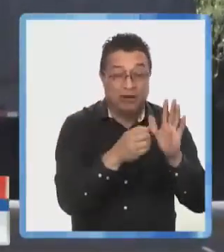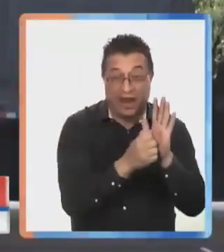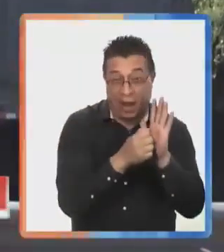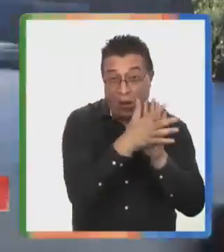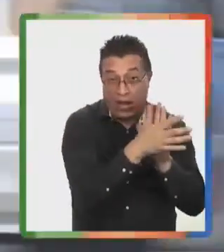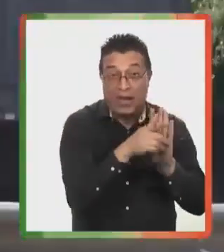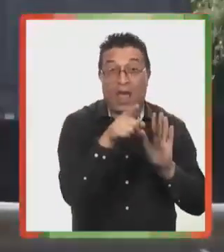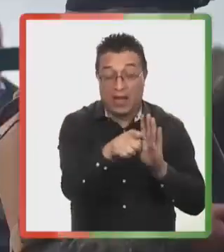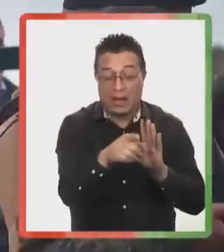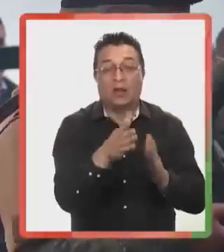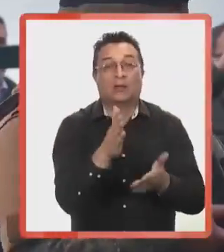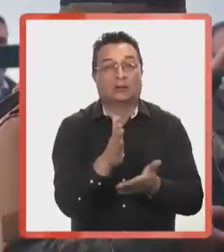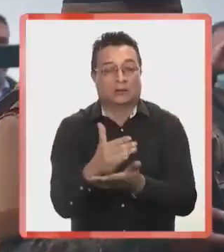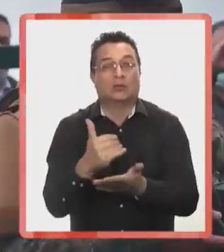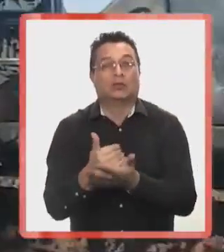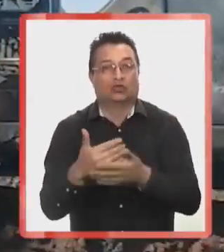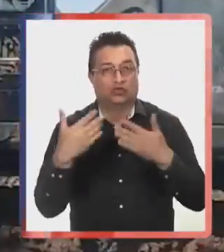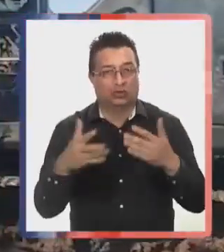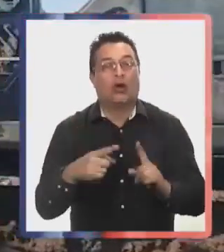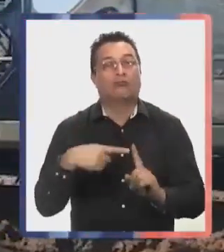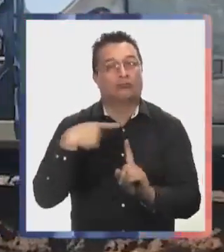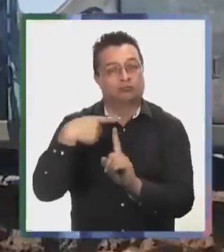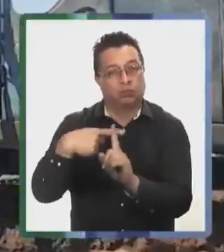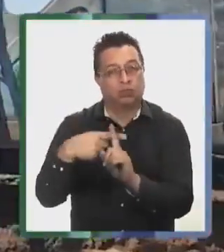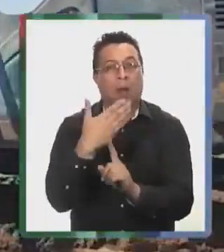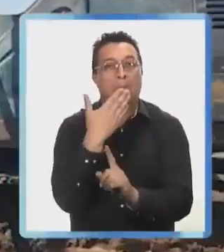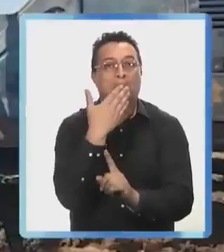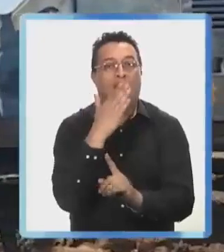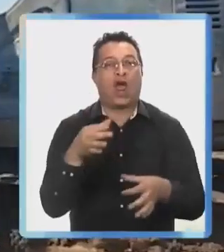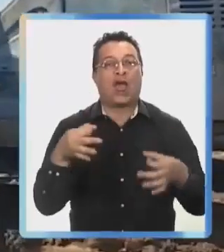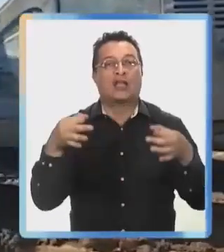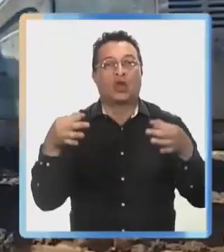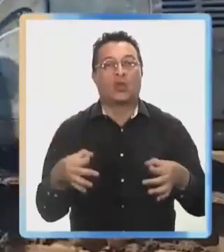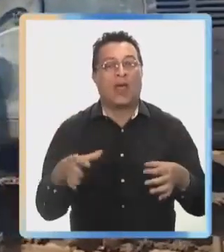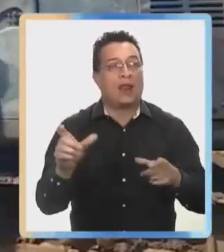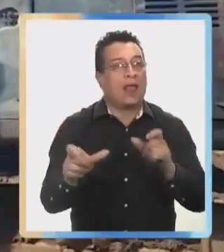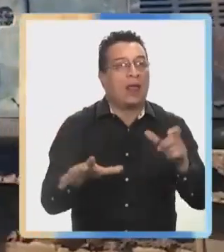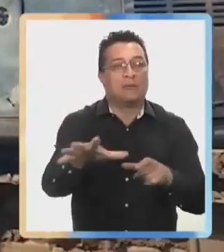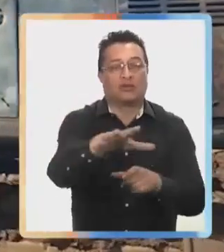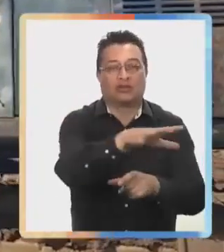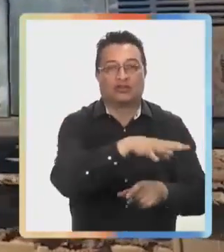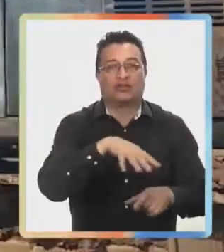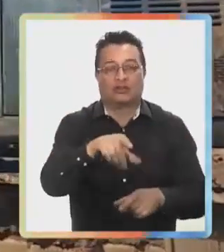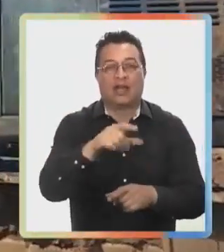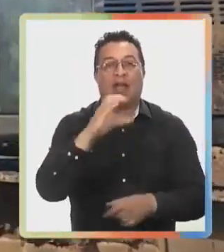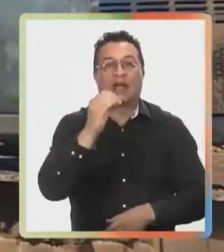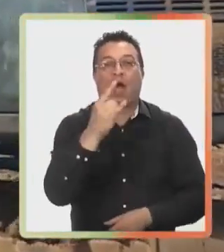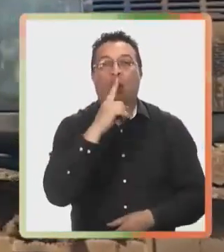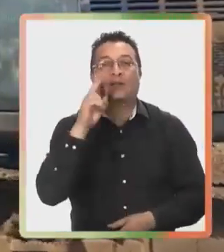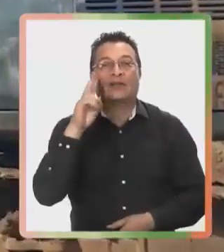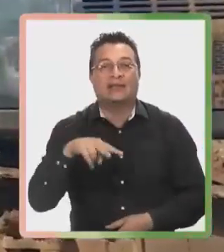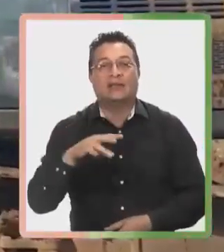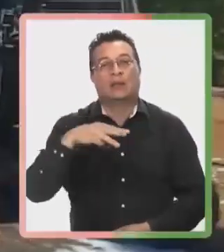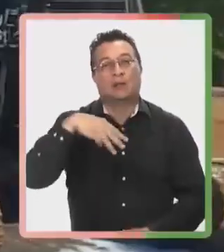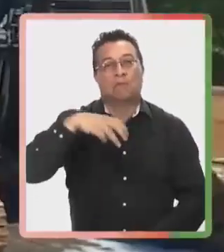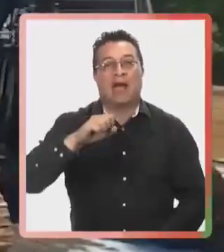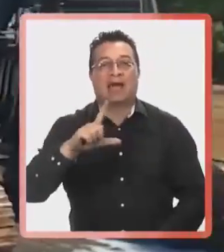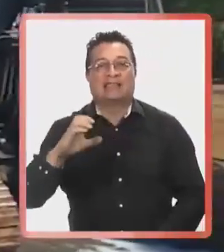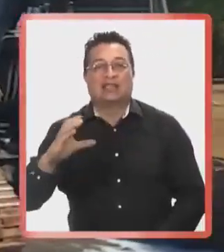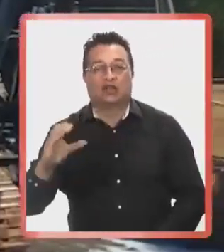en la Araucanía ha sido una medida que ha contribuido a mejorar la seguridad de la población en las provincias de Cautín y